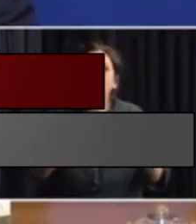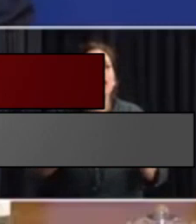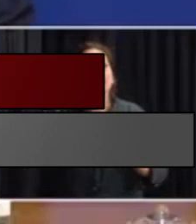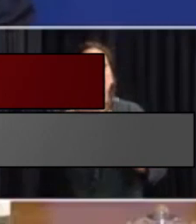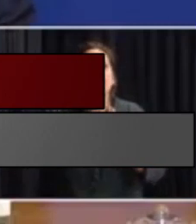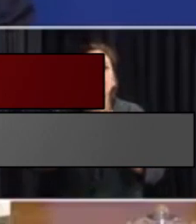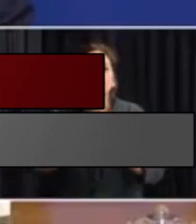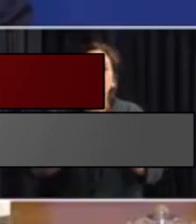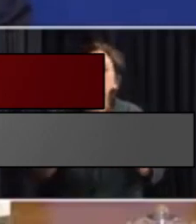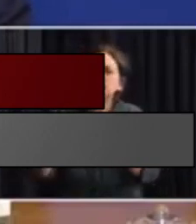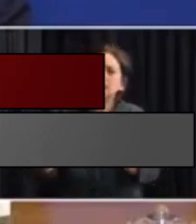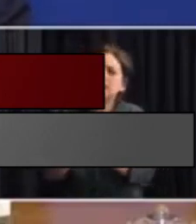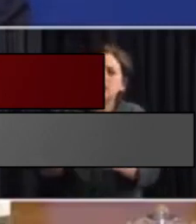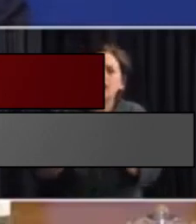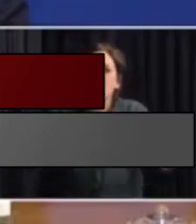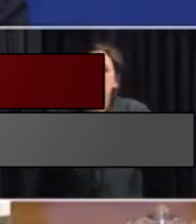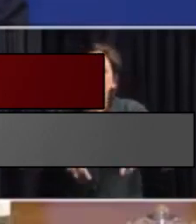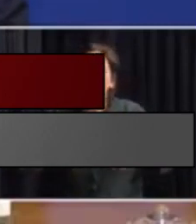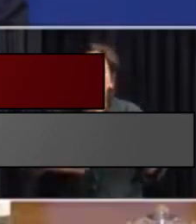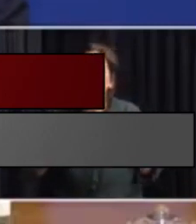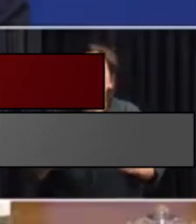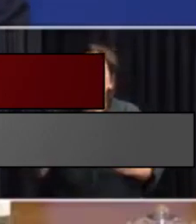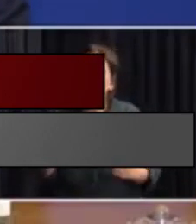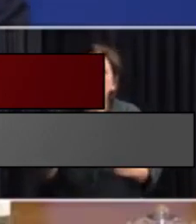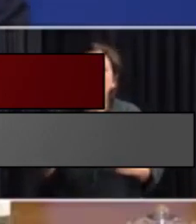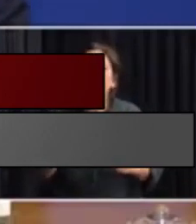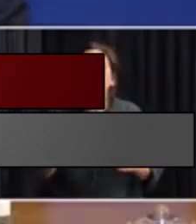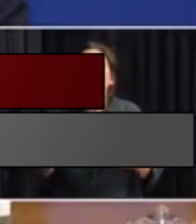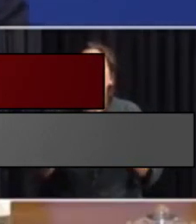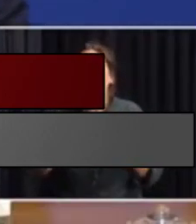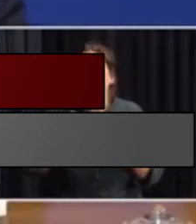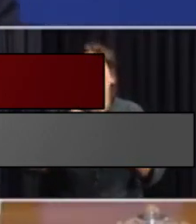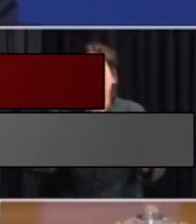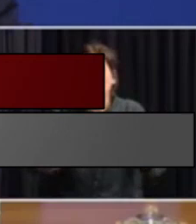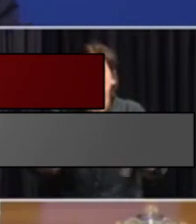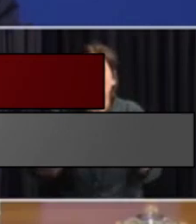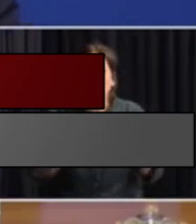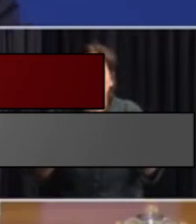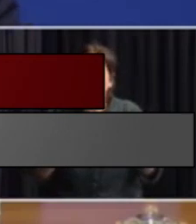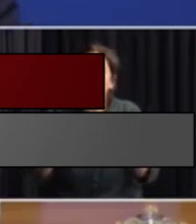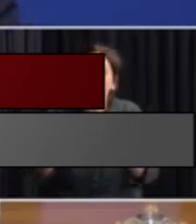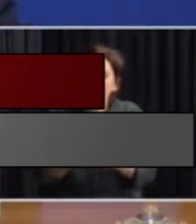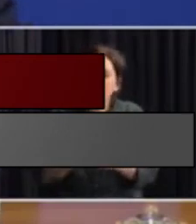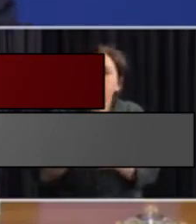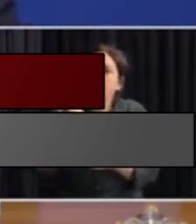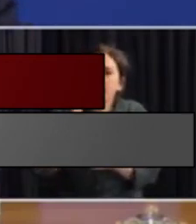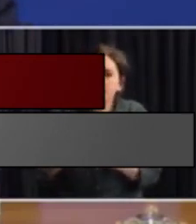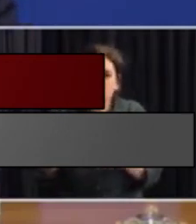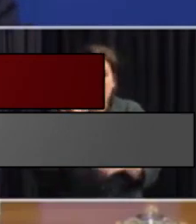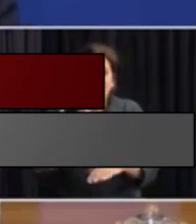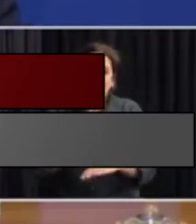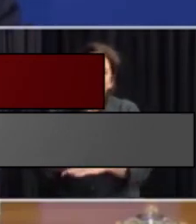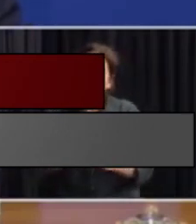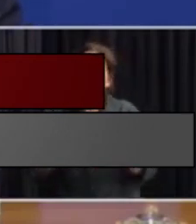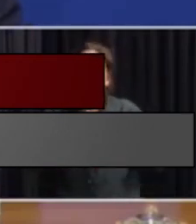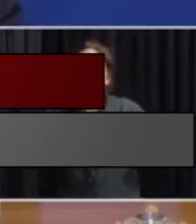cual trabajamos desde el Ministerio de Salud Pública para los salones de fiestas que están habilitados previamente por las